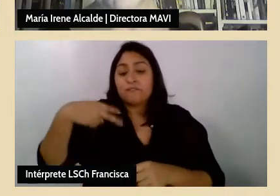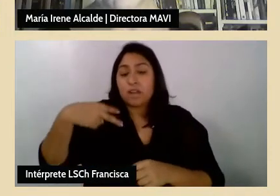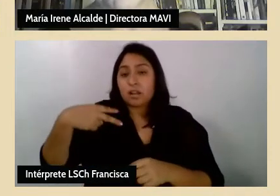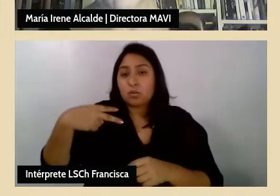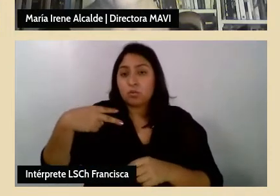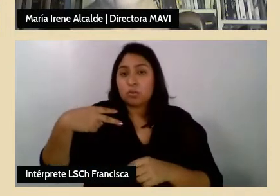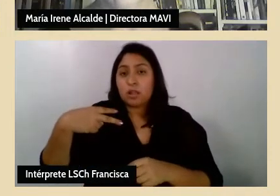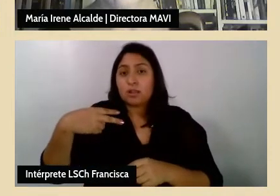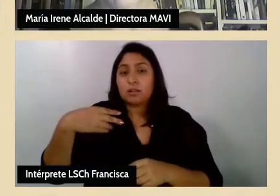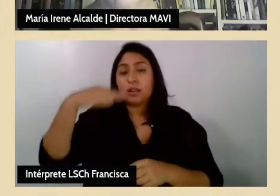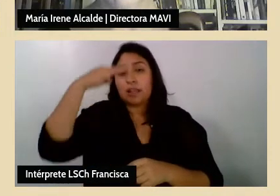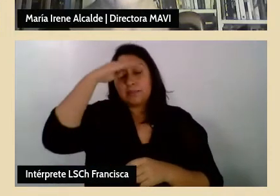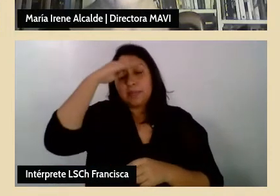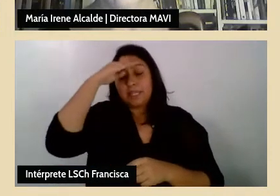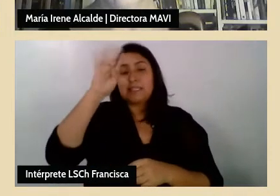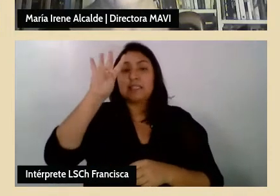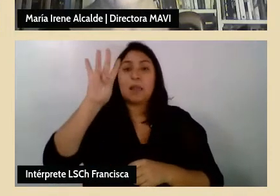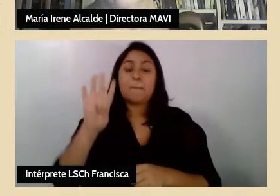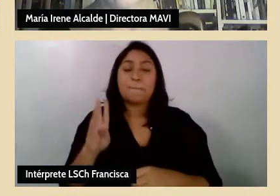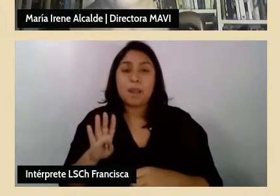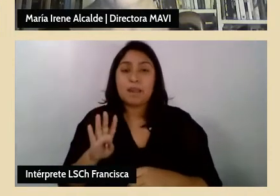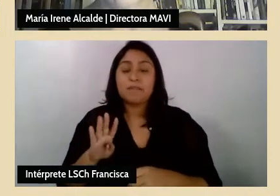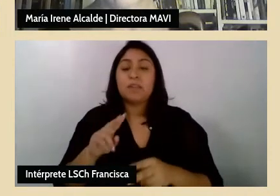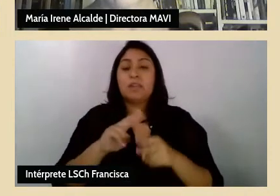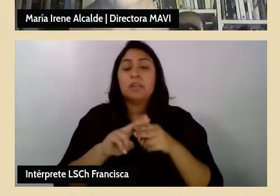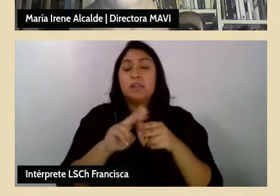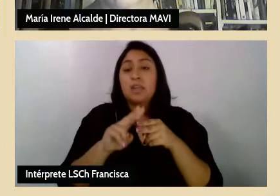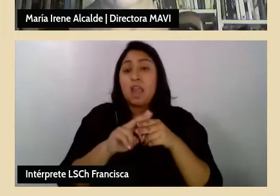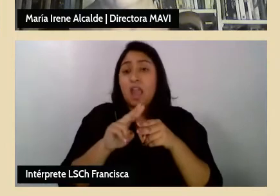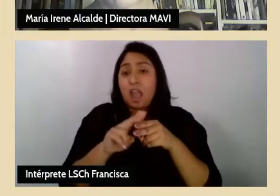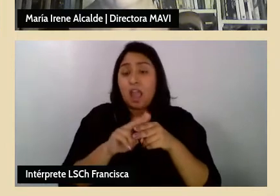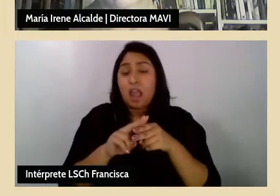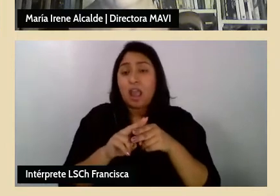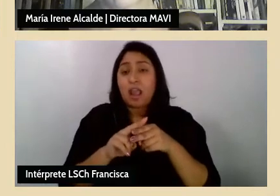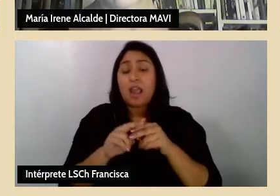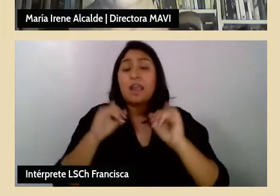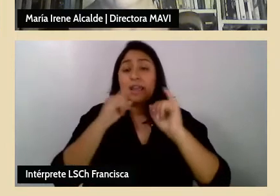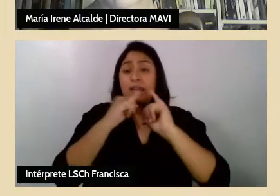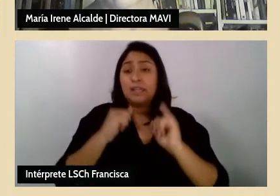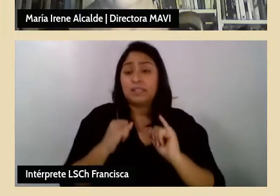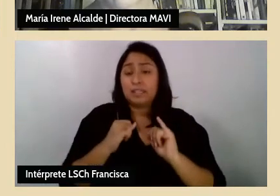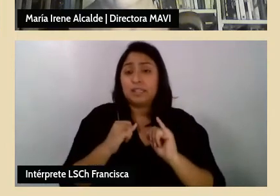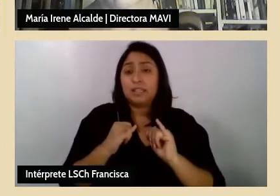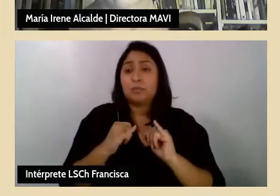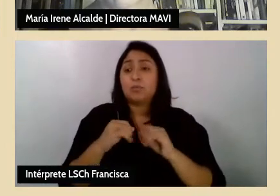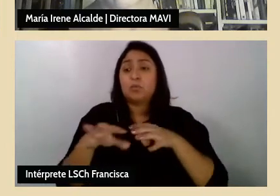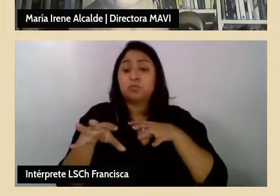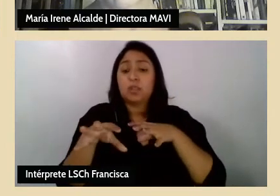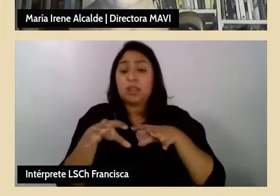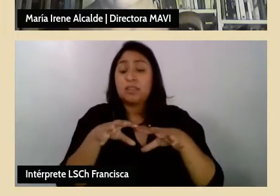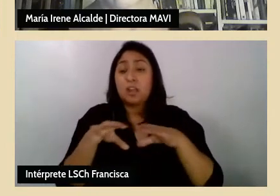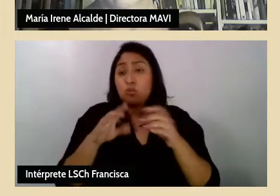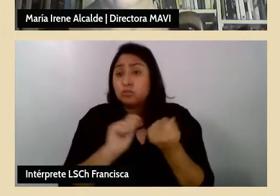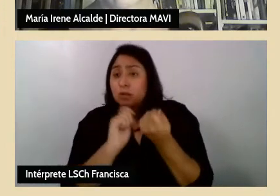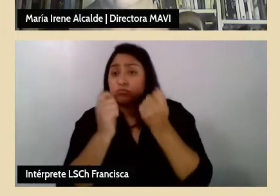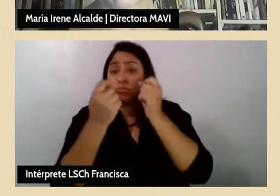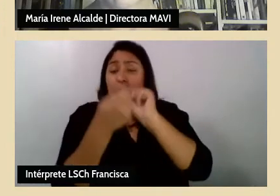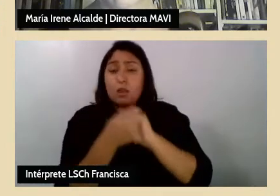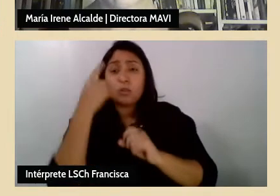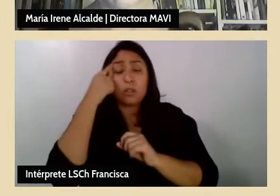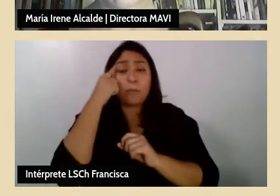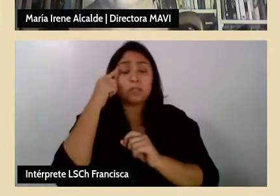que en este caso Mavi genere, produzca este tipo de adecuaciones que están pensadas para ellos y